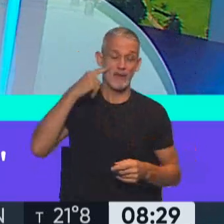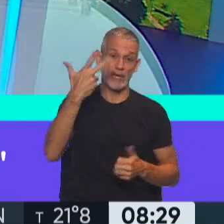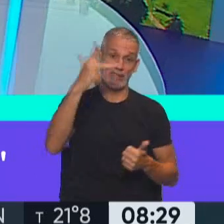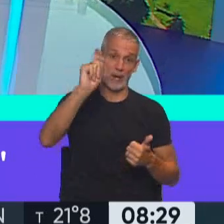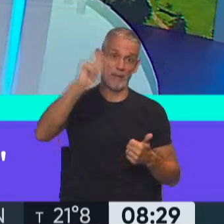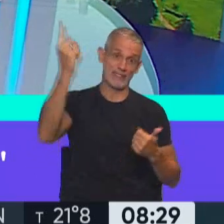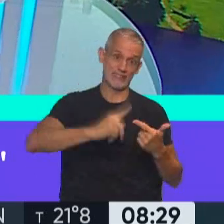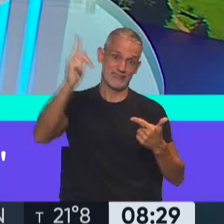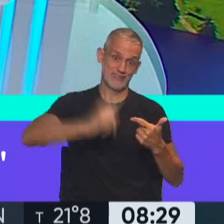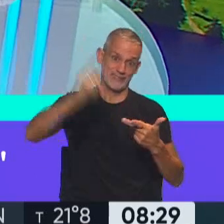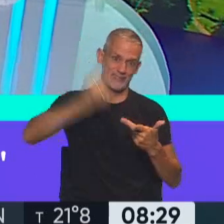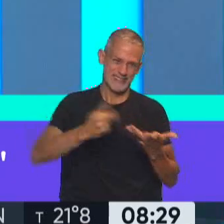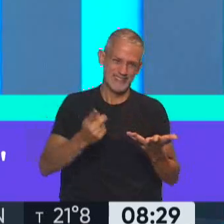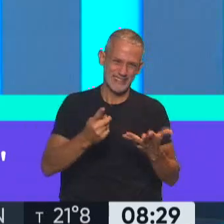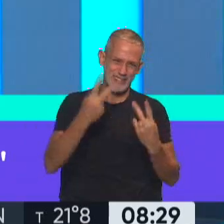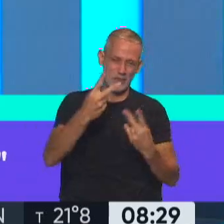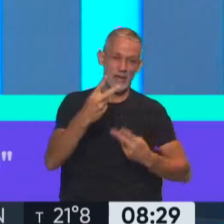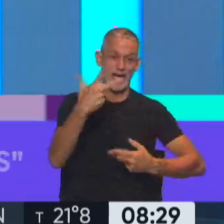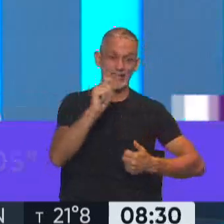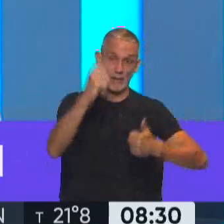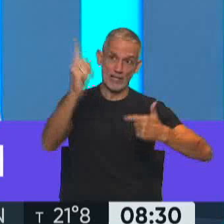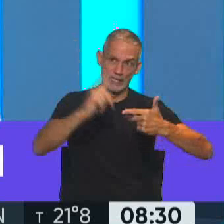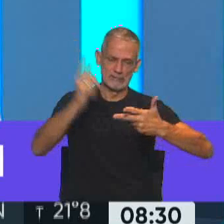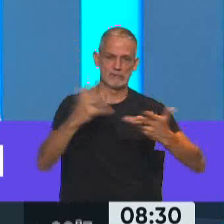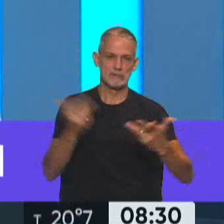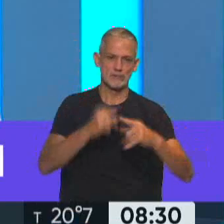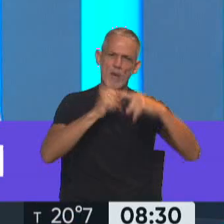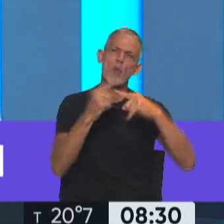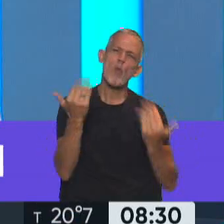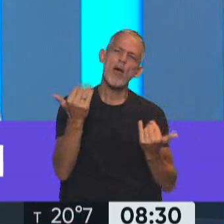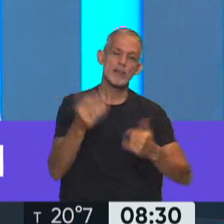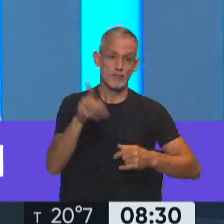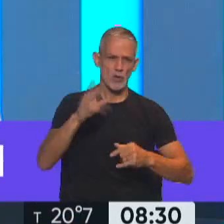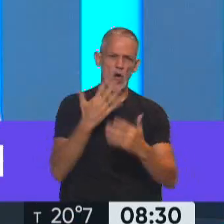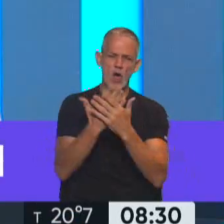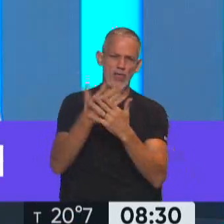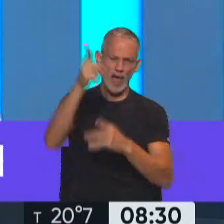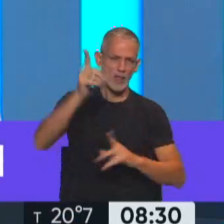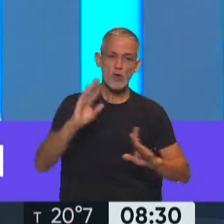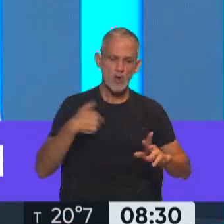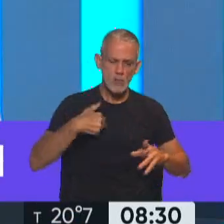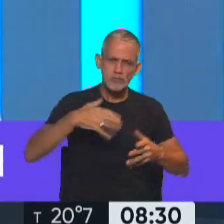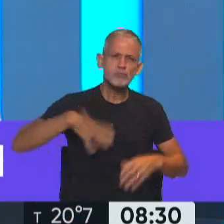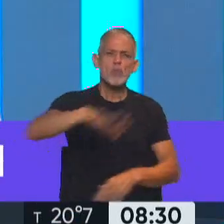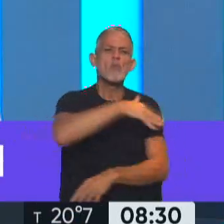meses, que también cada 3 meses haya rendición de cuentas, no ante el FMI, ante los sectores populares.